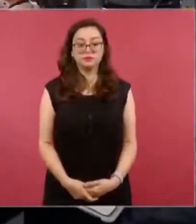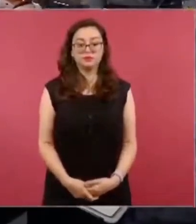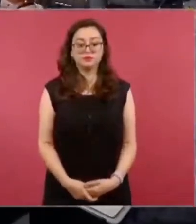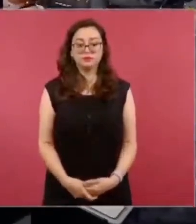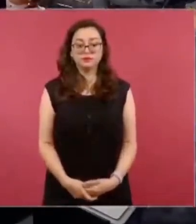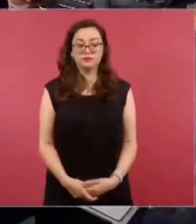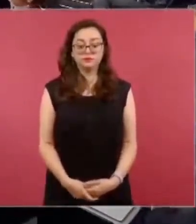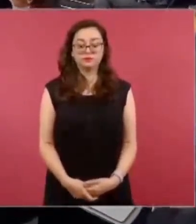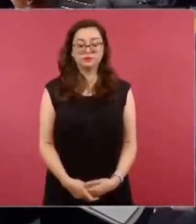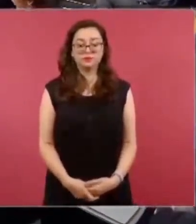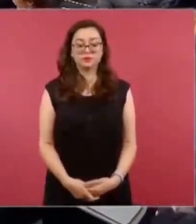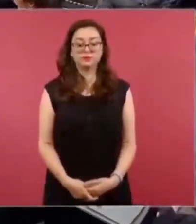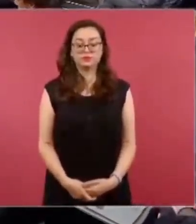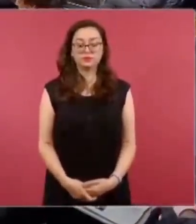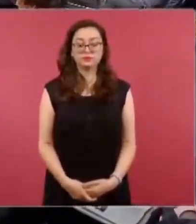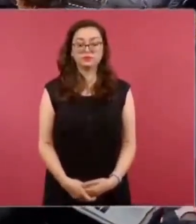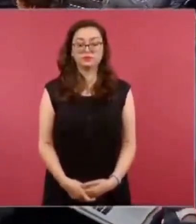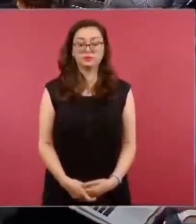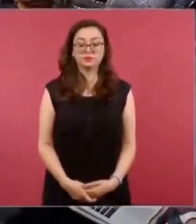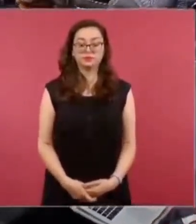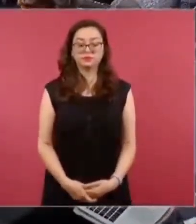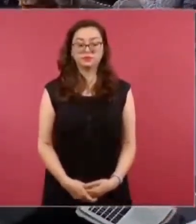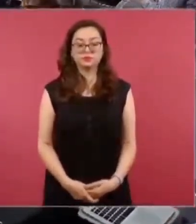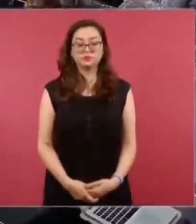esa acción no son prósperos.